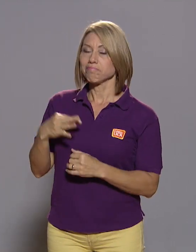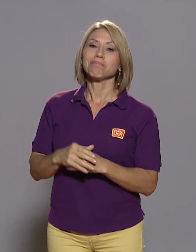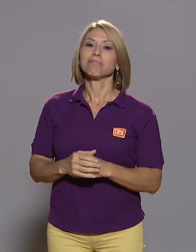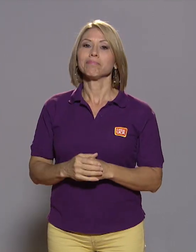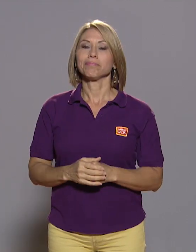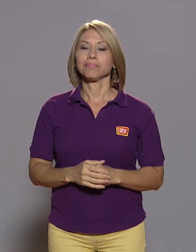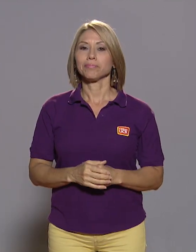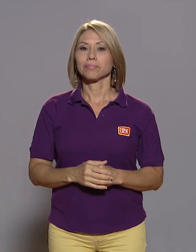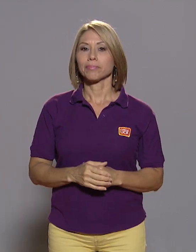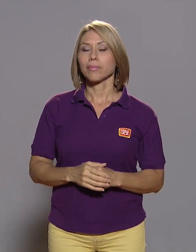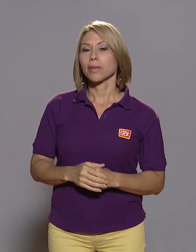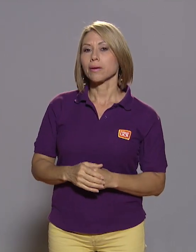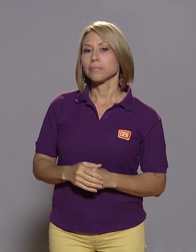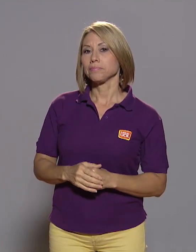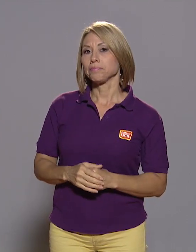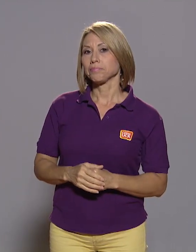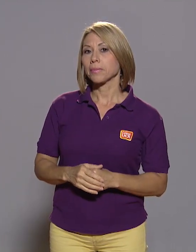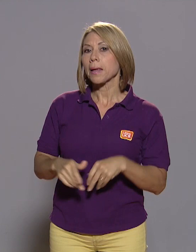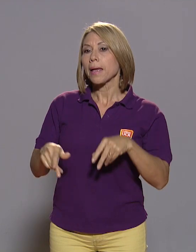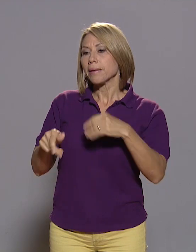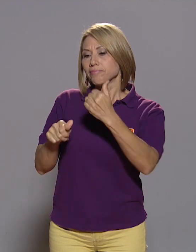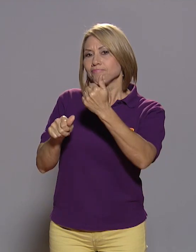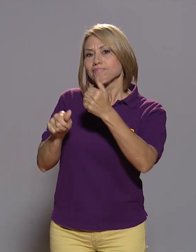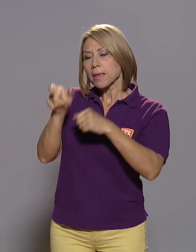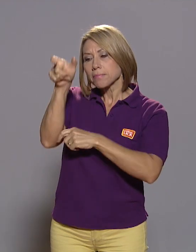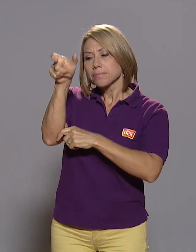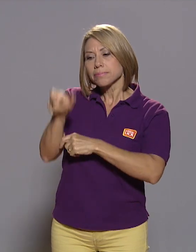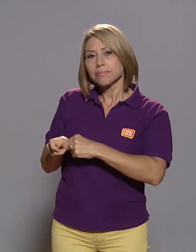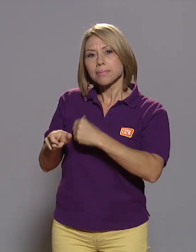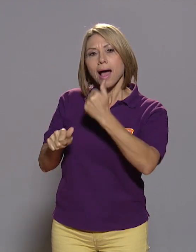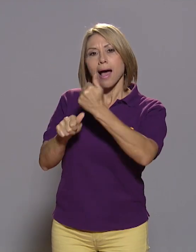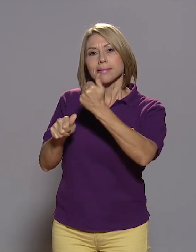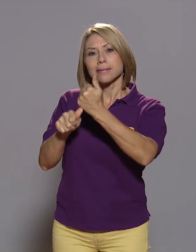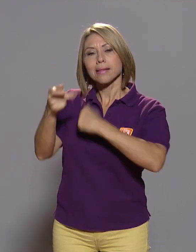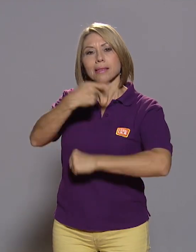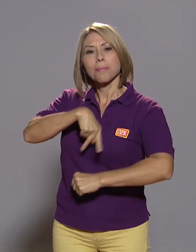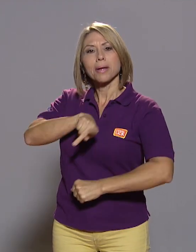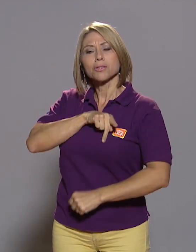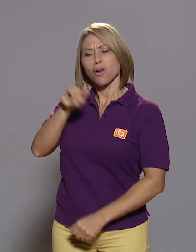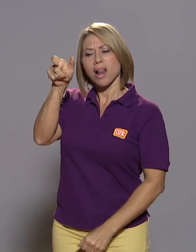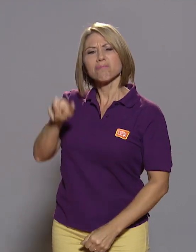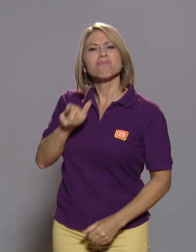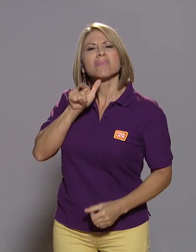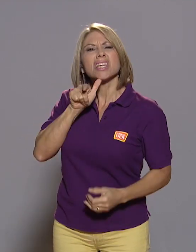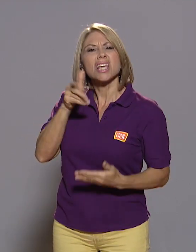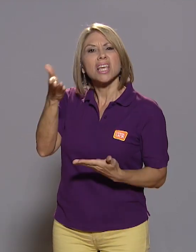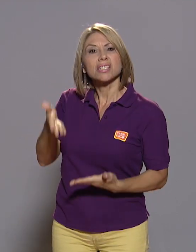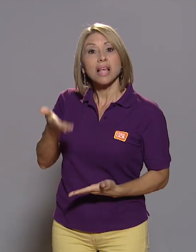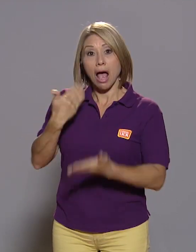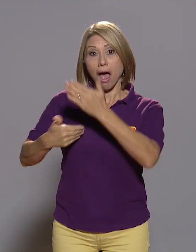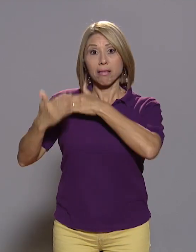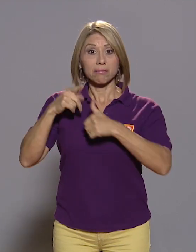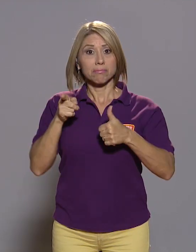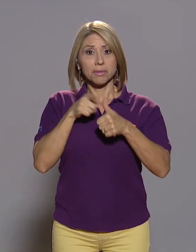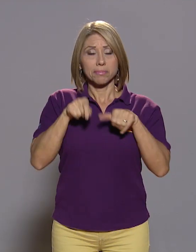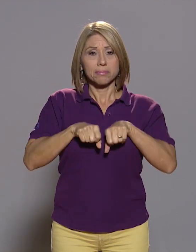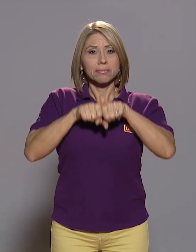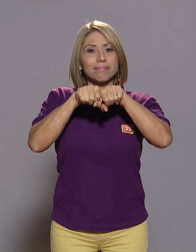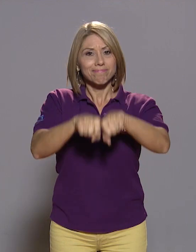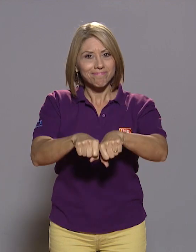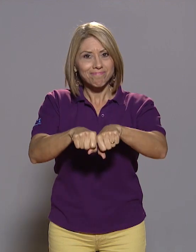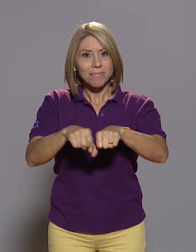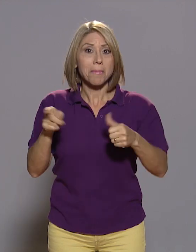comenzar, ¿quién es un asistente personal, verdad? Porque ya hubo la primera graduación de la primera generación